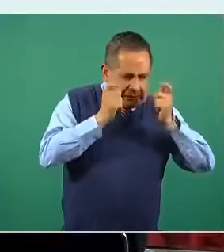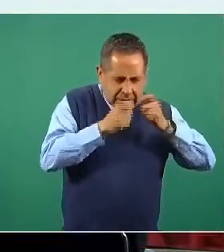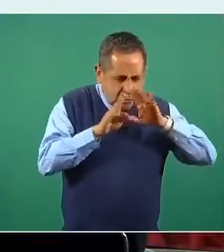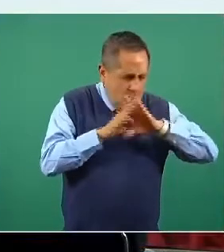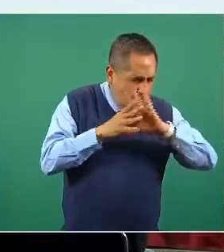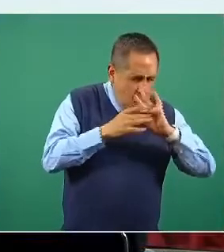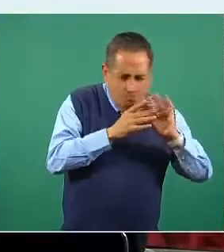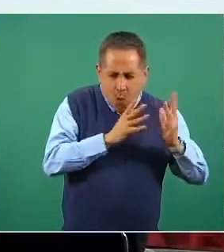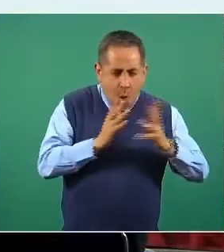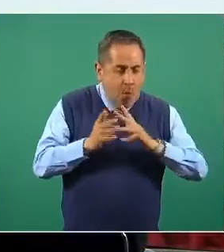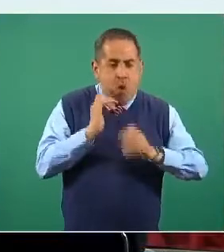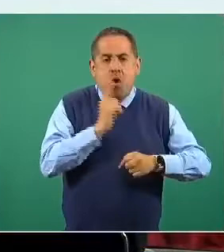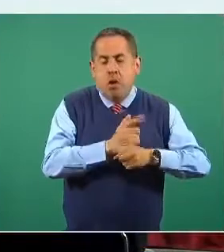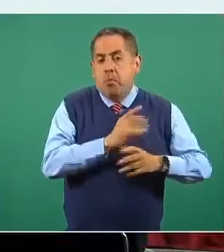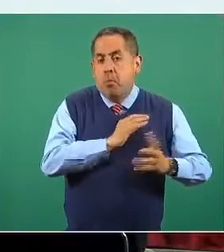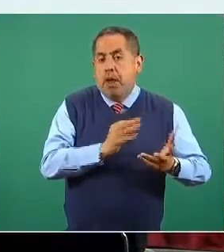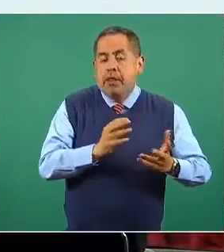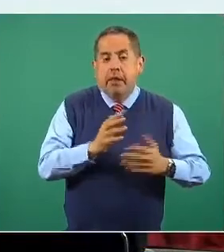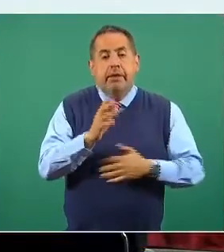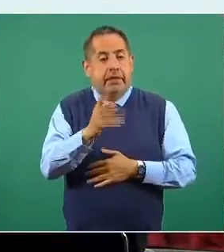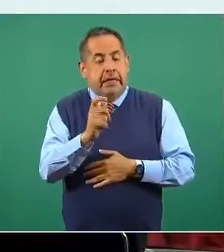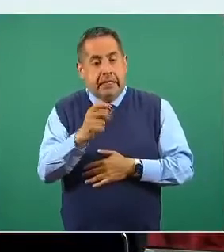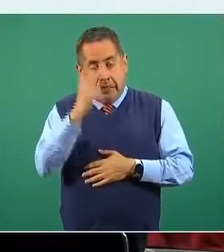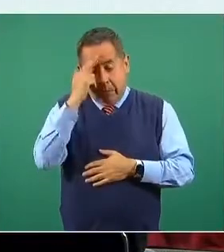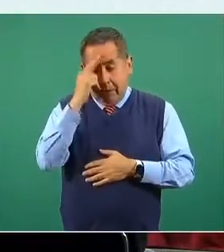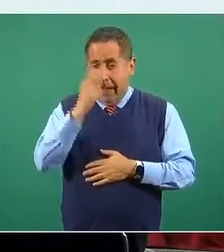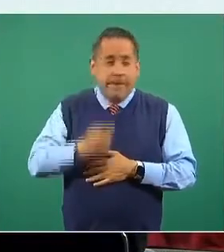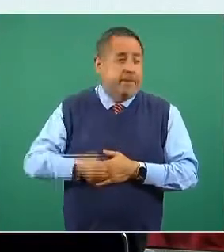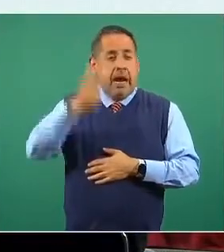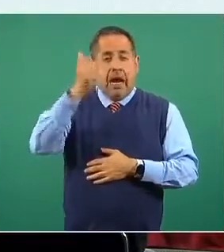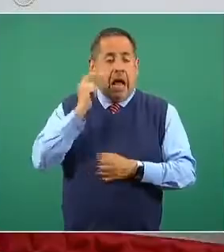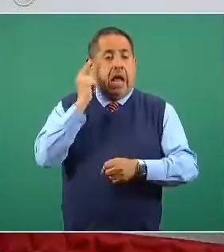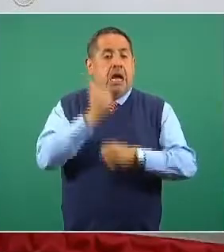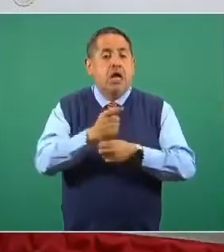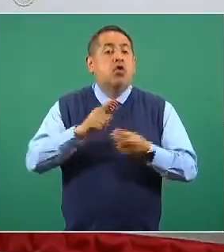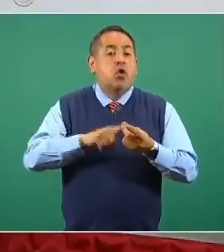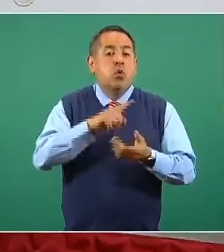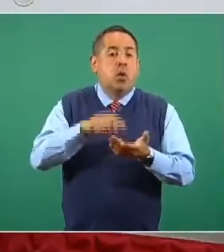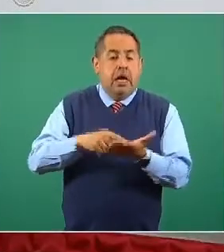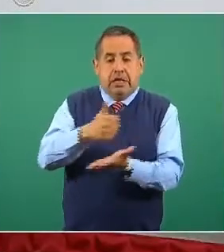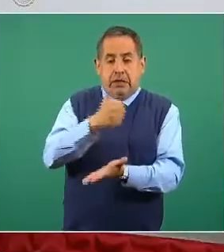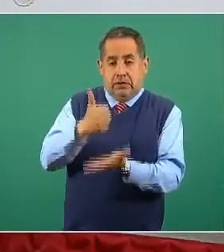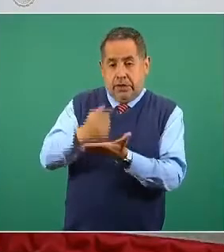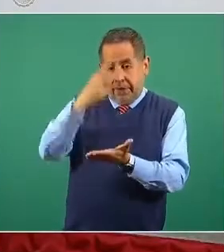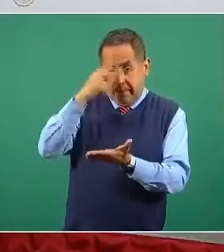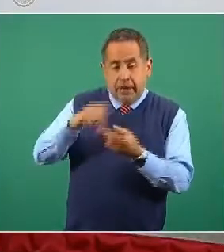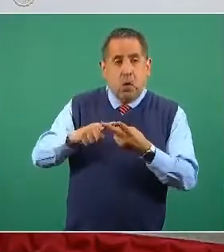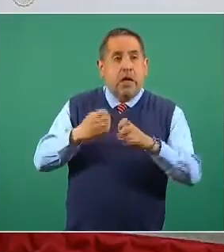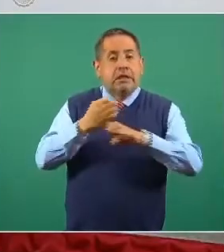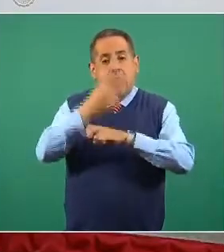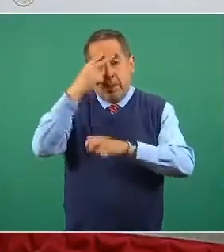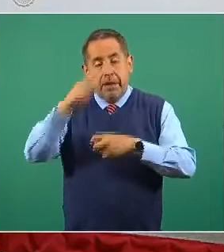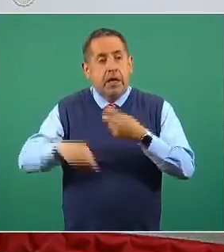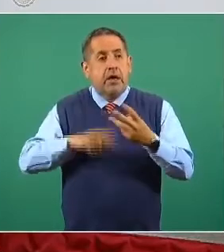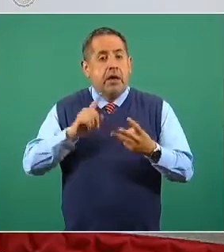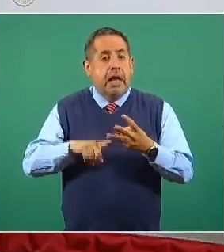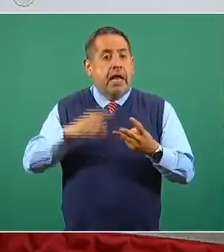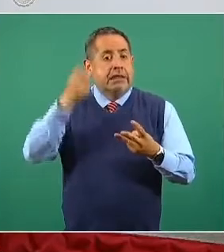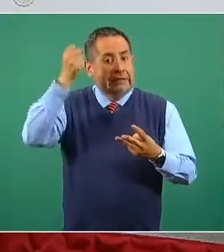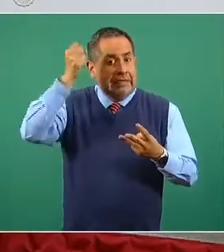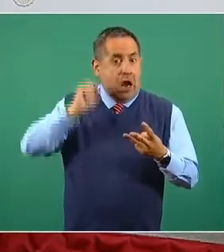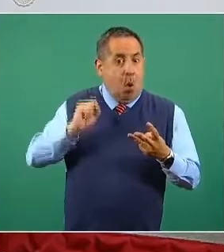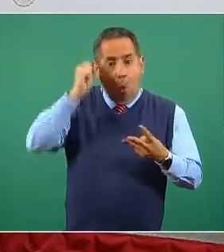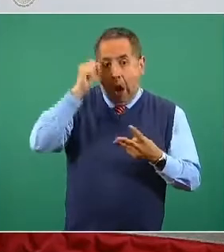capacidad. Recordando que estos primeros casos se identificaron precisamente en la Ciudad de México, en el Estado de México y en el Estado de